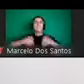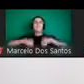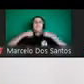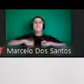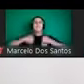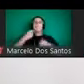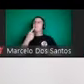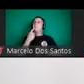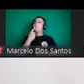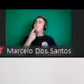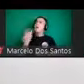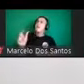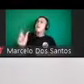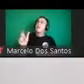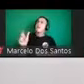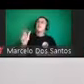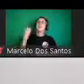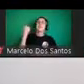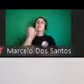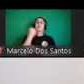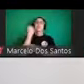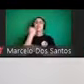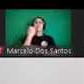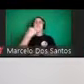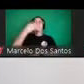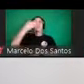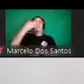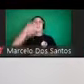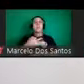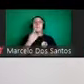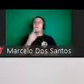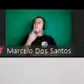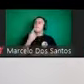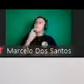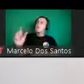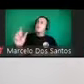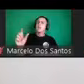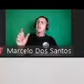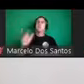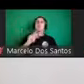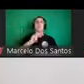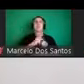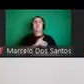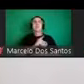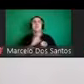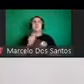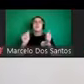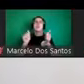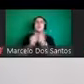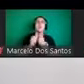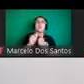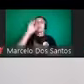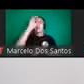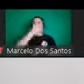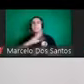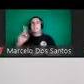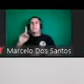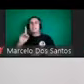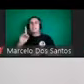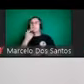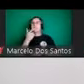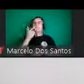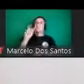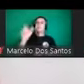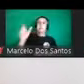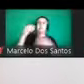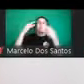en el mundo laboral, conviene tener a mano y hacer ese análisis de nuevo. Porque sin darnos cuenta,